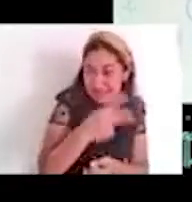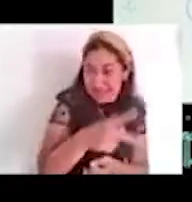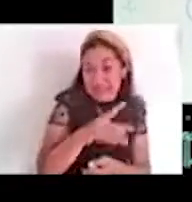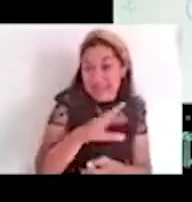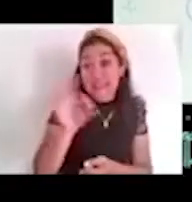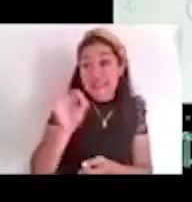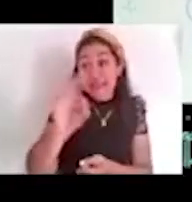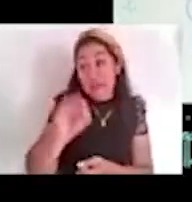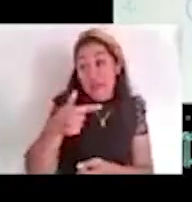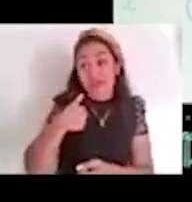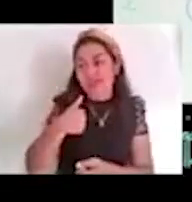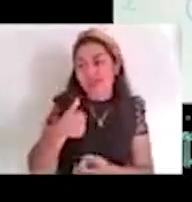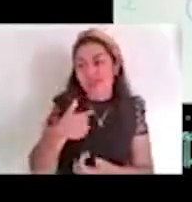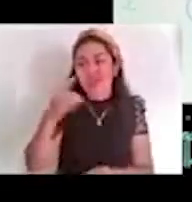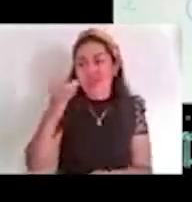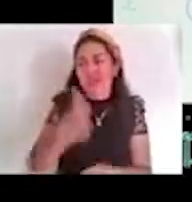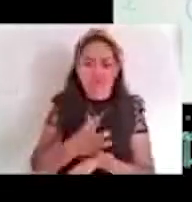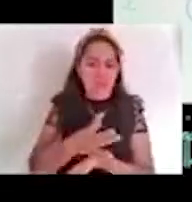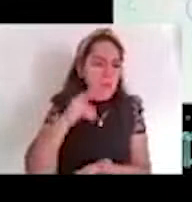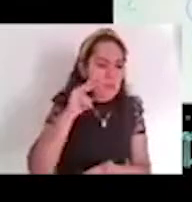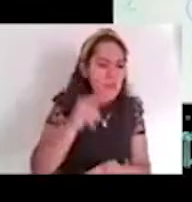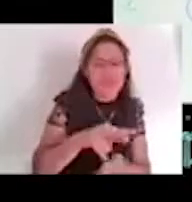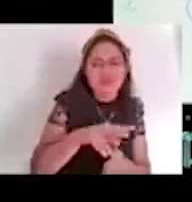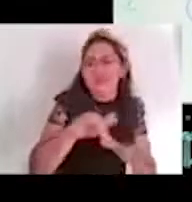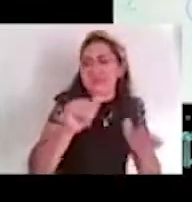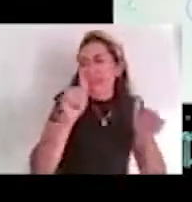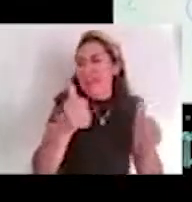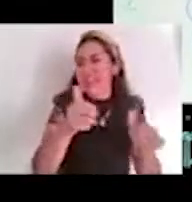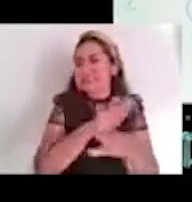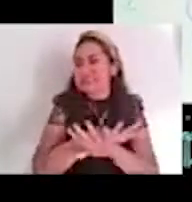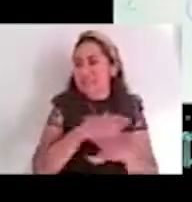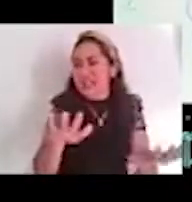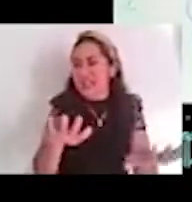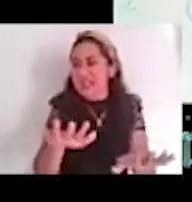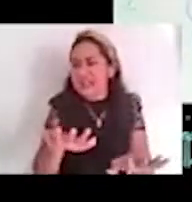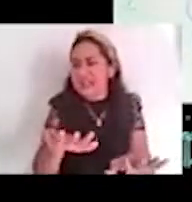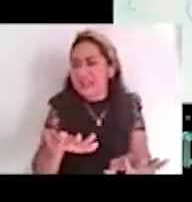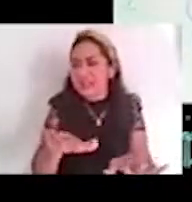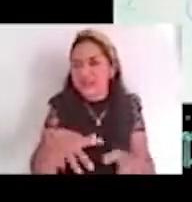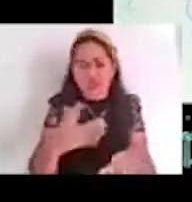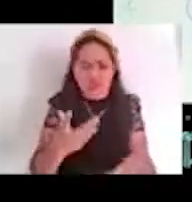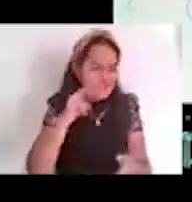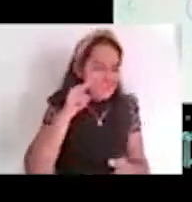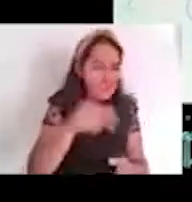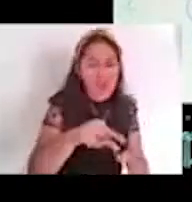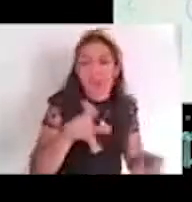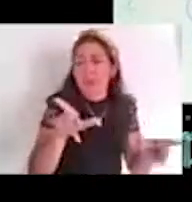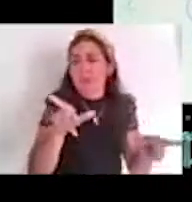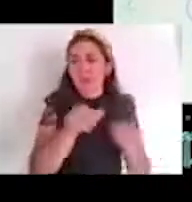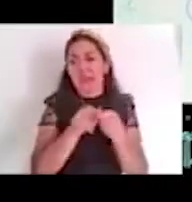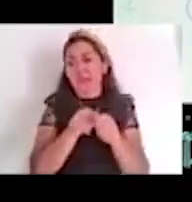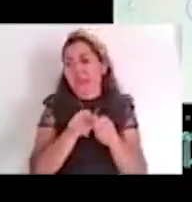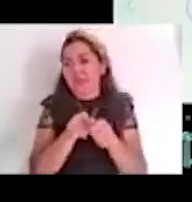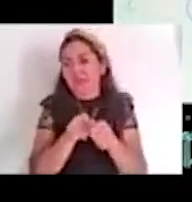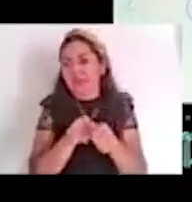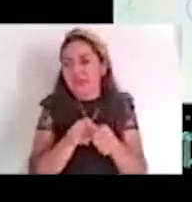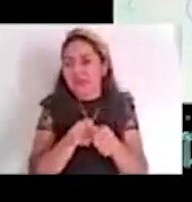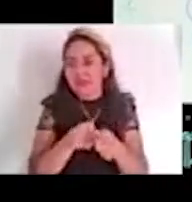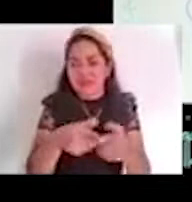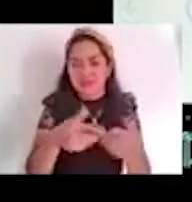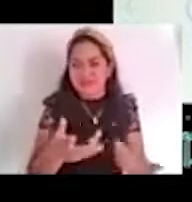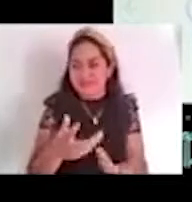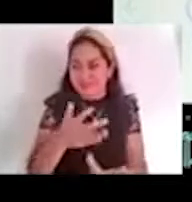Si yo solo veo el objeto artístico, mi intervención va a ser parcial y va a estar condicionada por un prejuicio que no